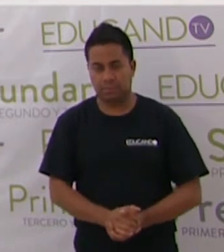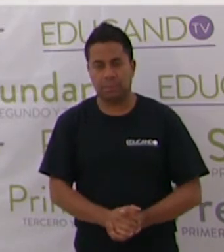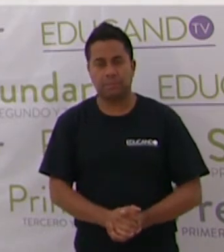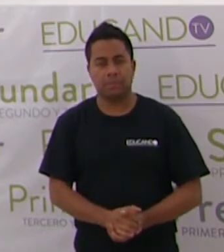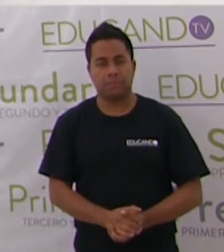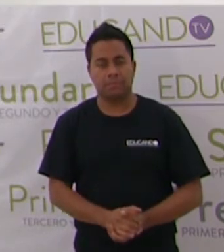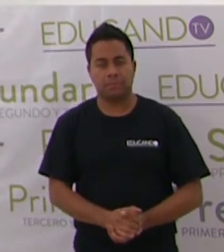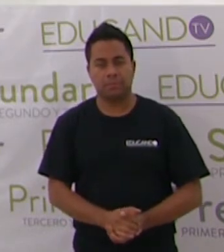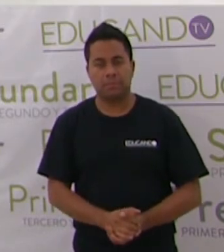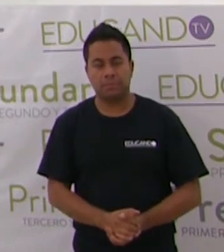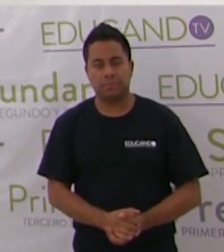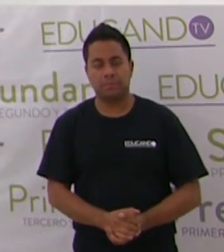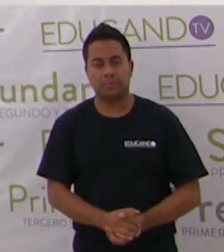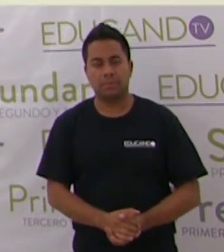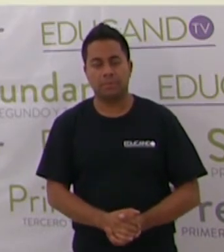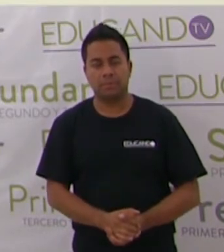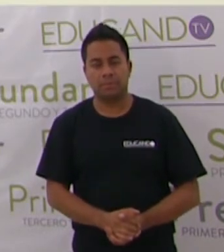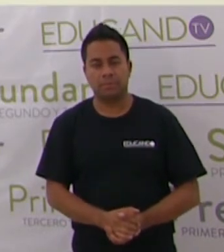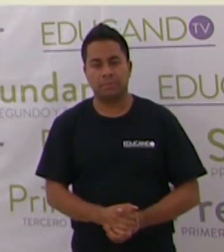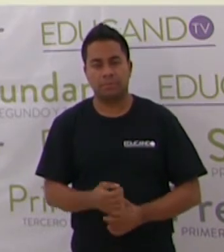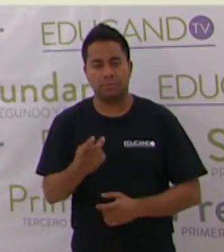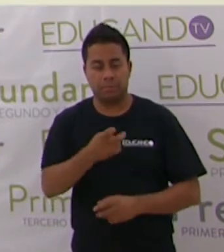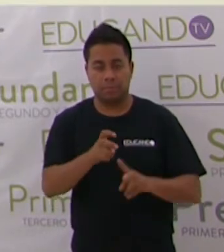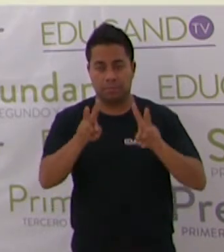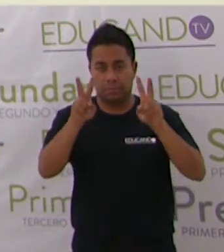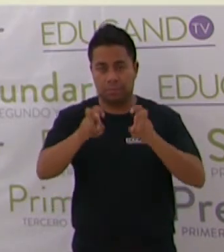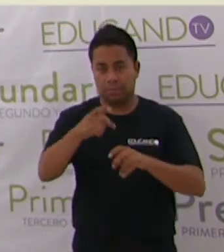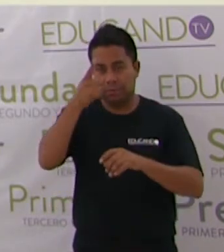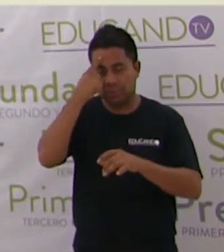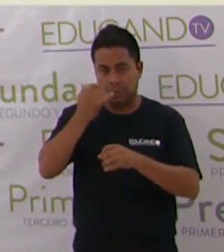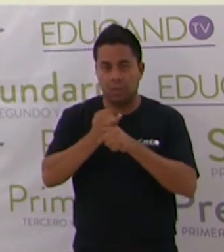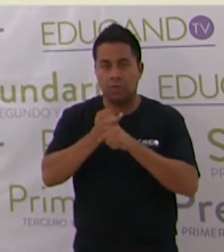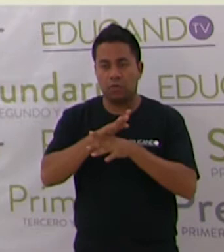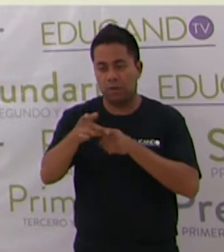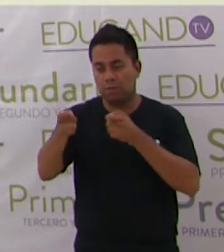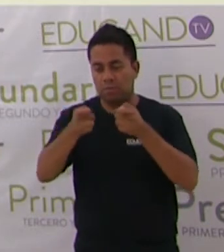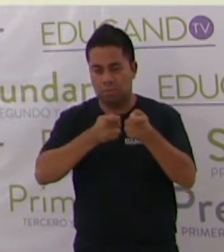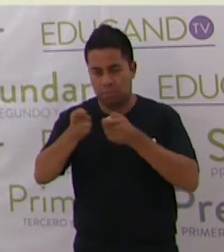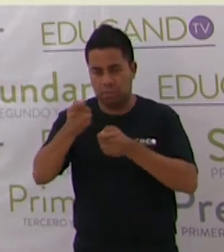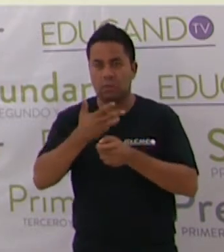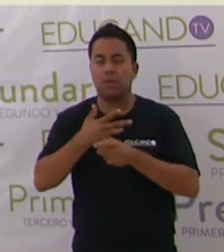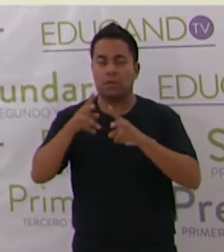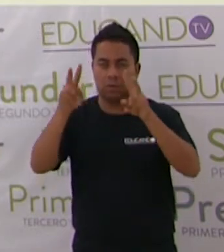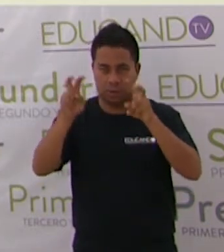Este es un tema también del manejo de la información.